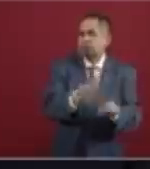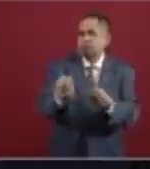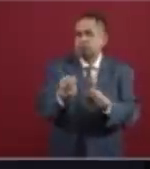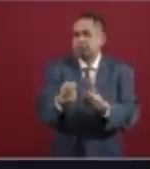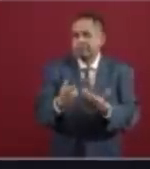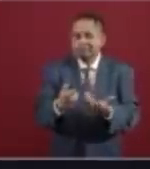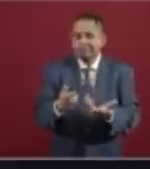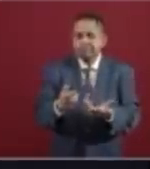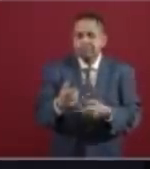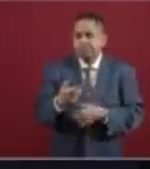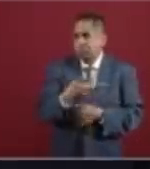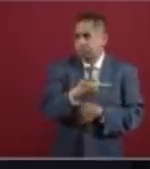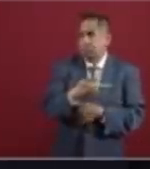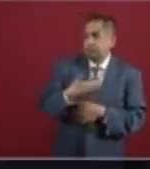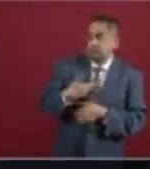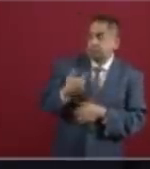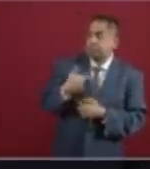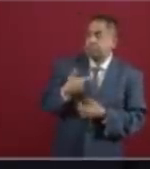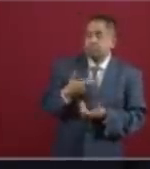y me están pidiendo